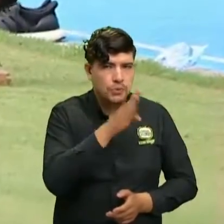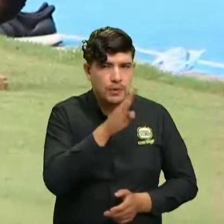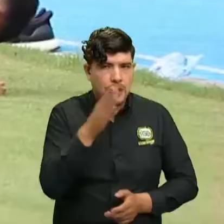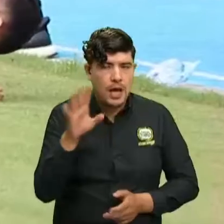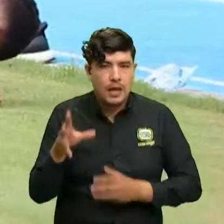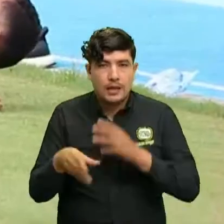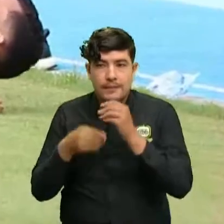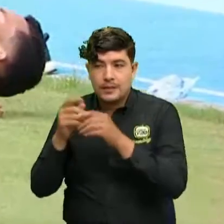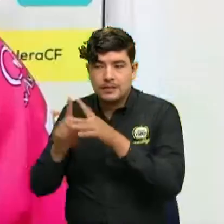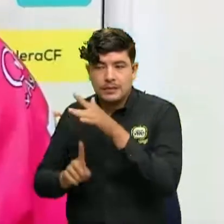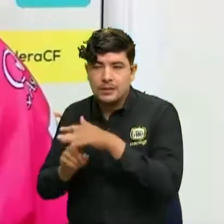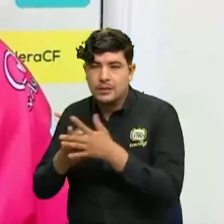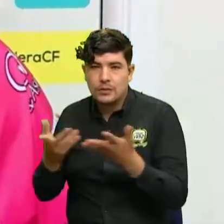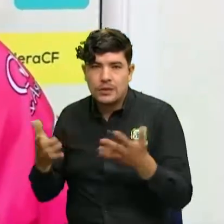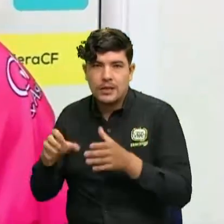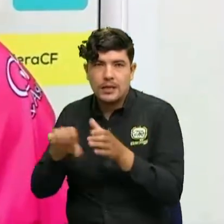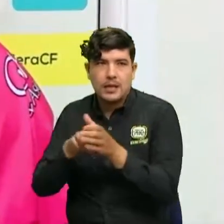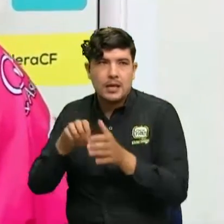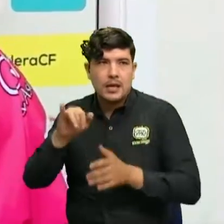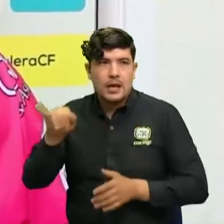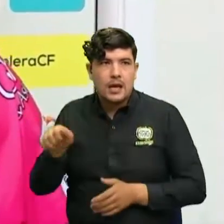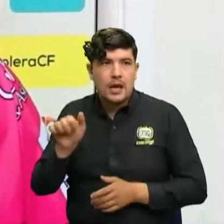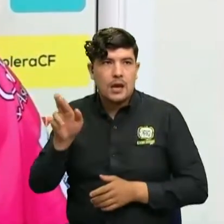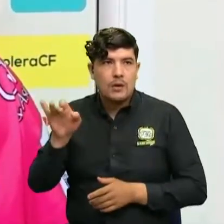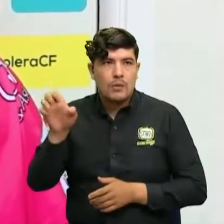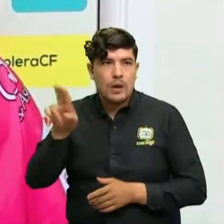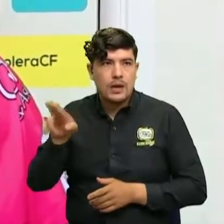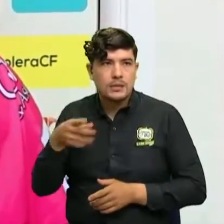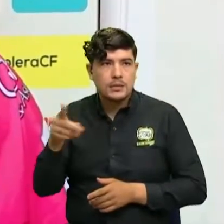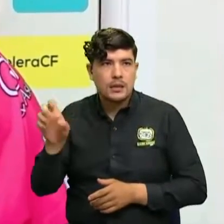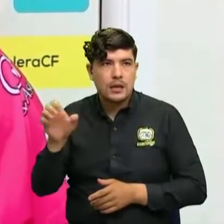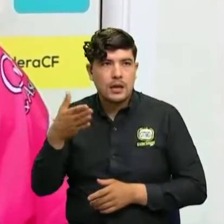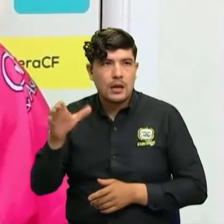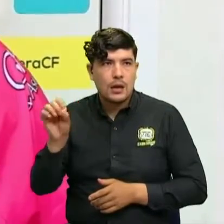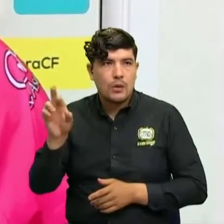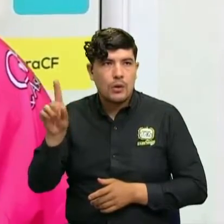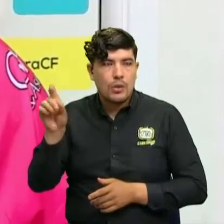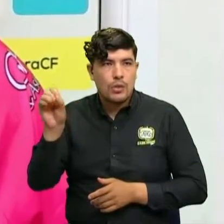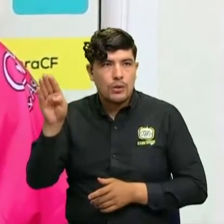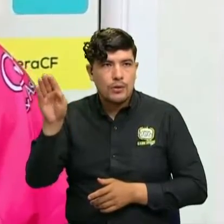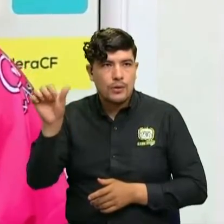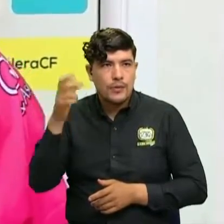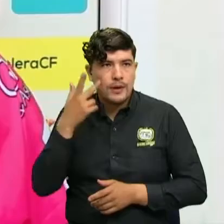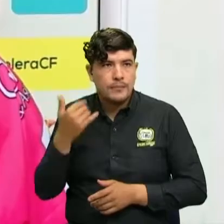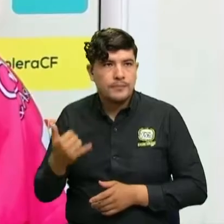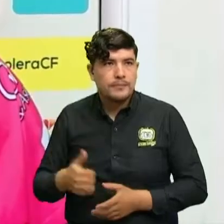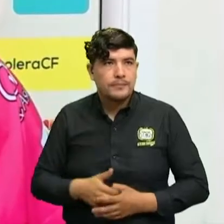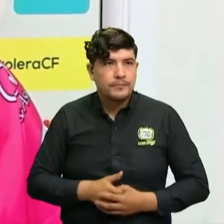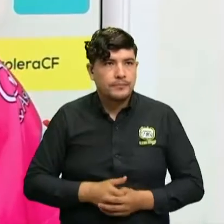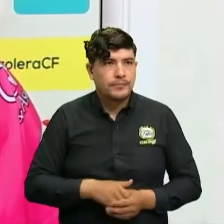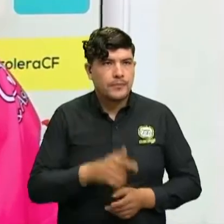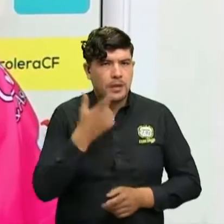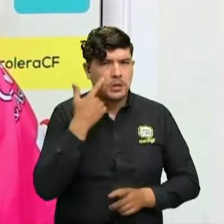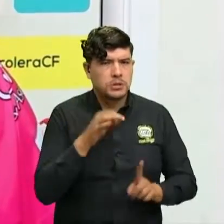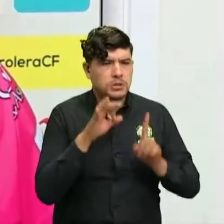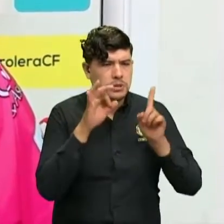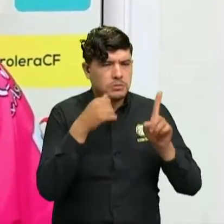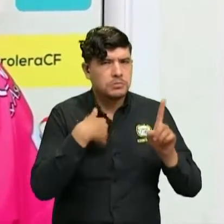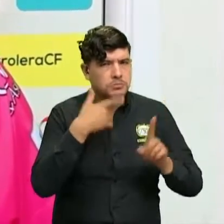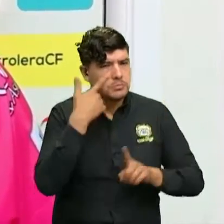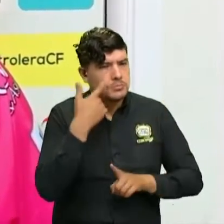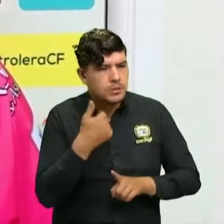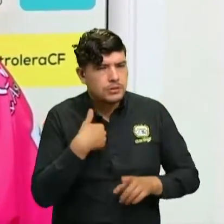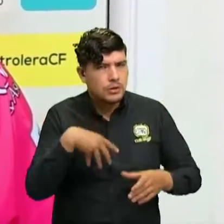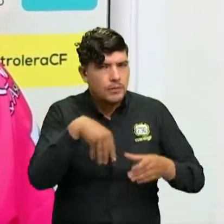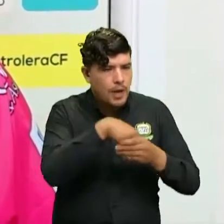jaguares de córdoba creo que fue un día maravilloso conocer a los compañeros al cuerpo técnico integrarme a esta gran familia y bueno venir a